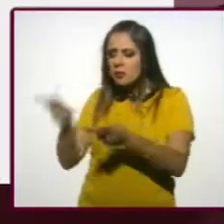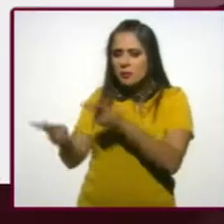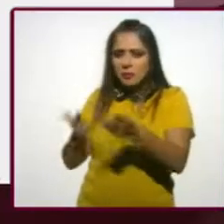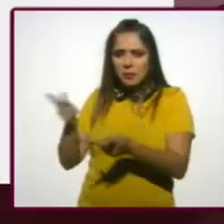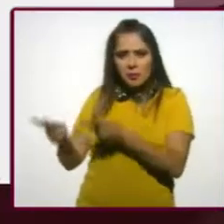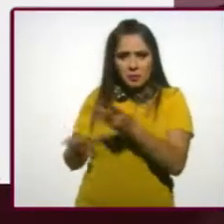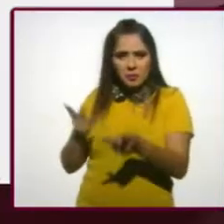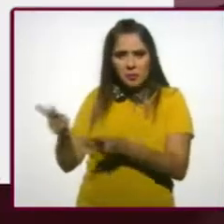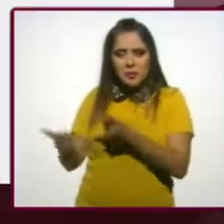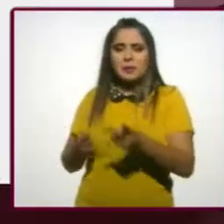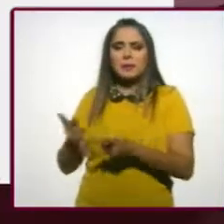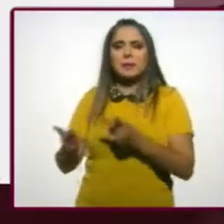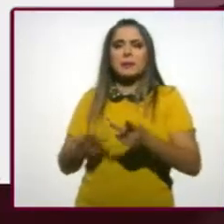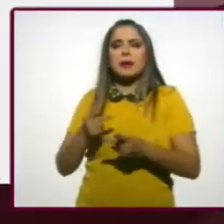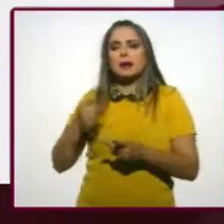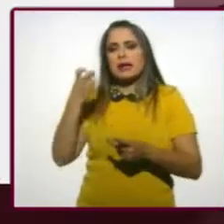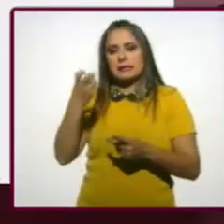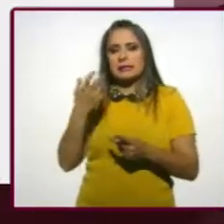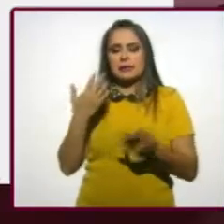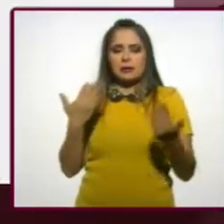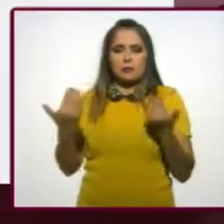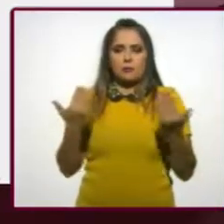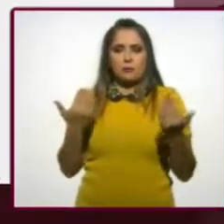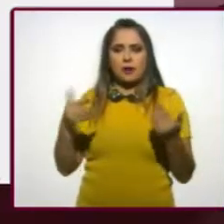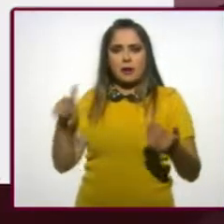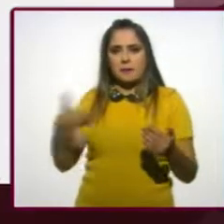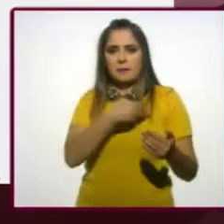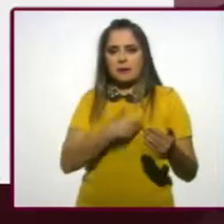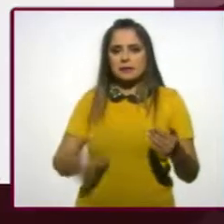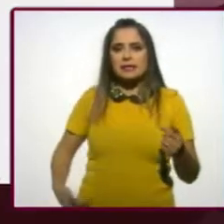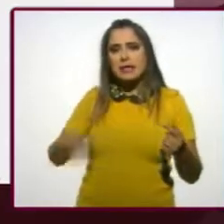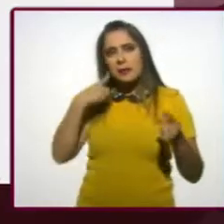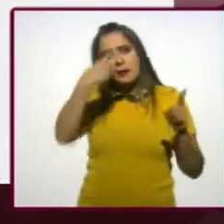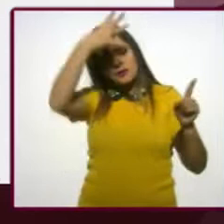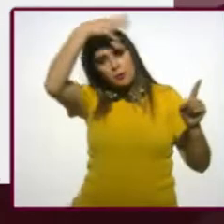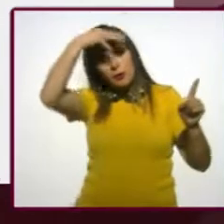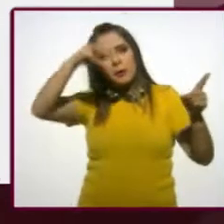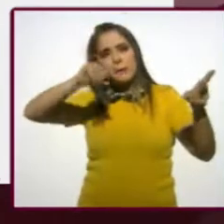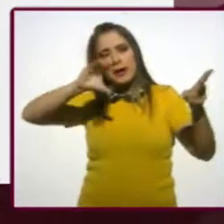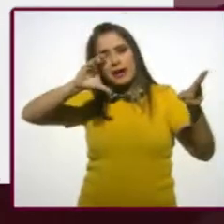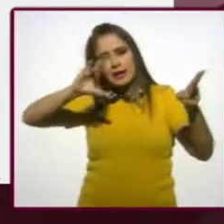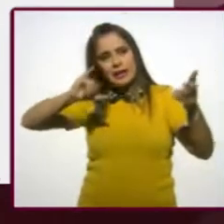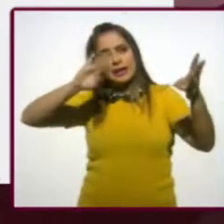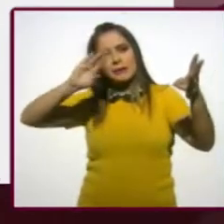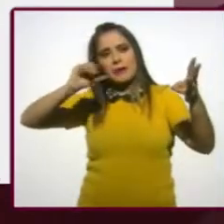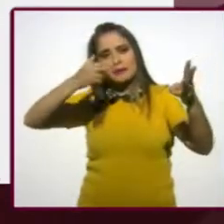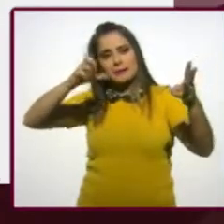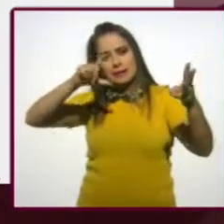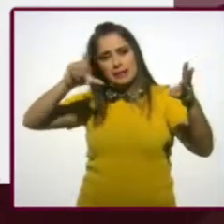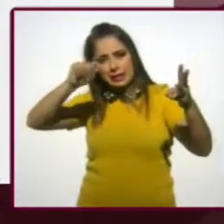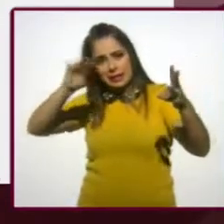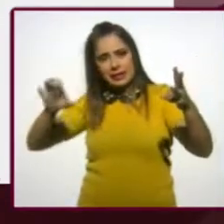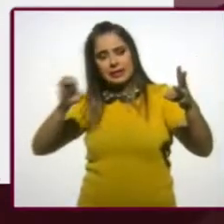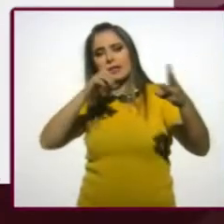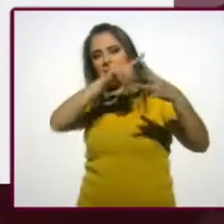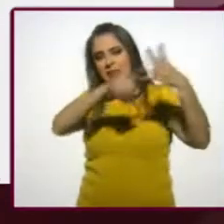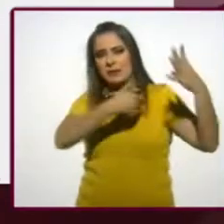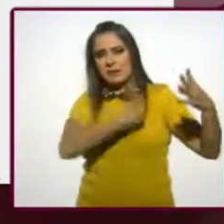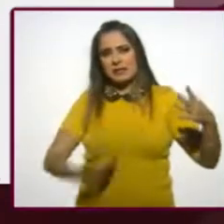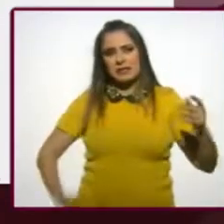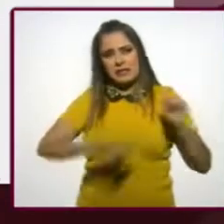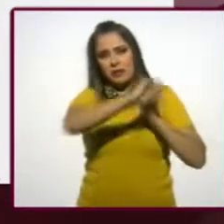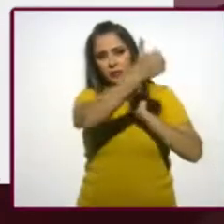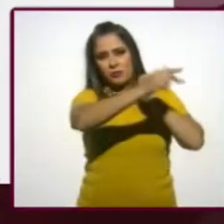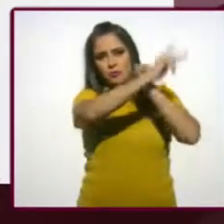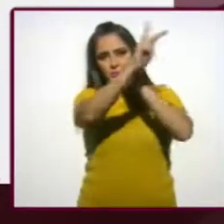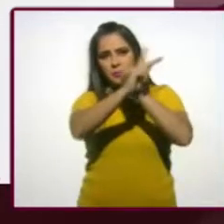internacional, nos permite comparar a nuestro presidente con Trump, Macri, Bachelet, quien esté en cualquier presidencia del